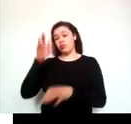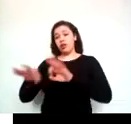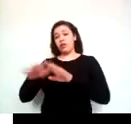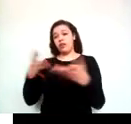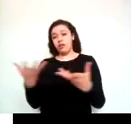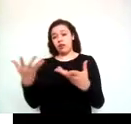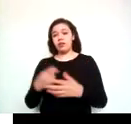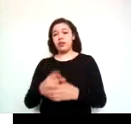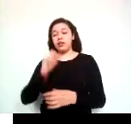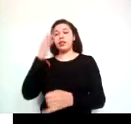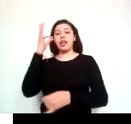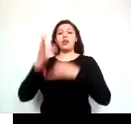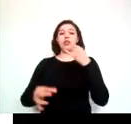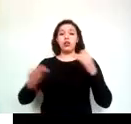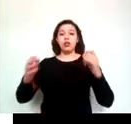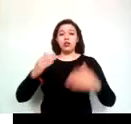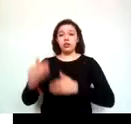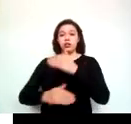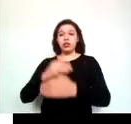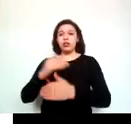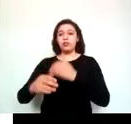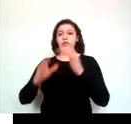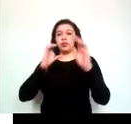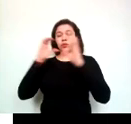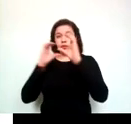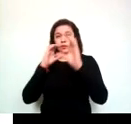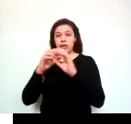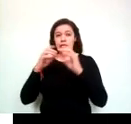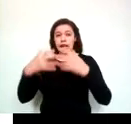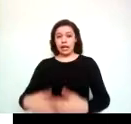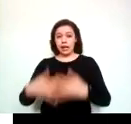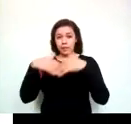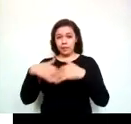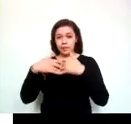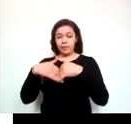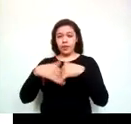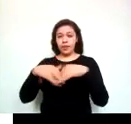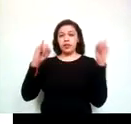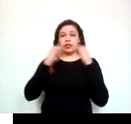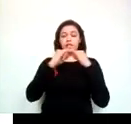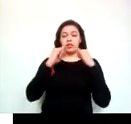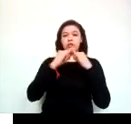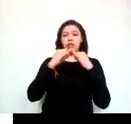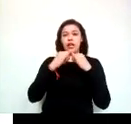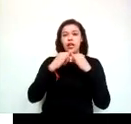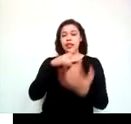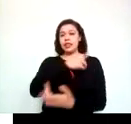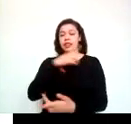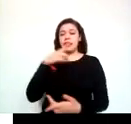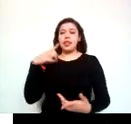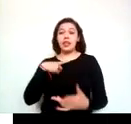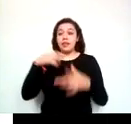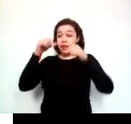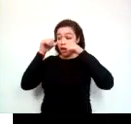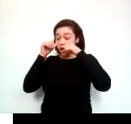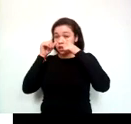la participación en procesos de comunicación, es decir, en la empresa, la institución tiene que estar muy al pendiente